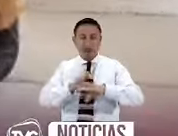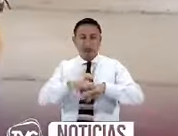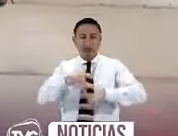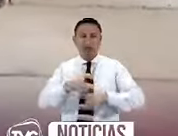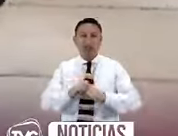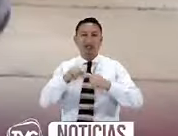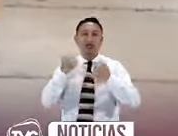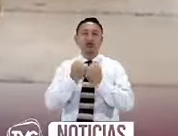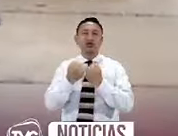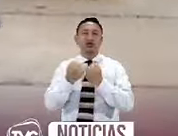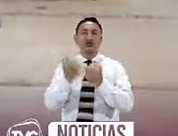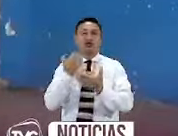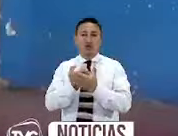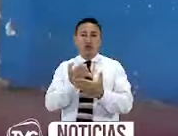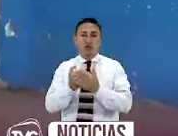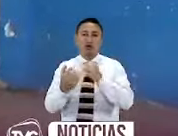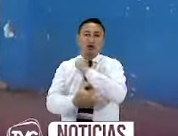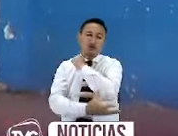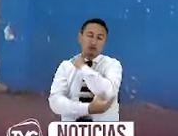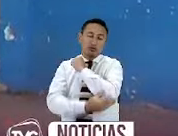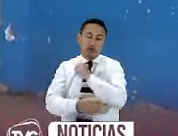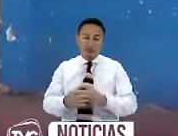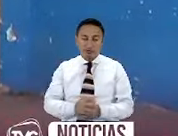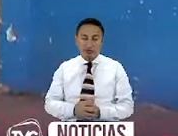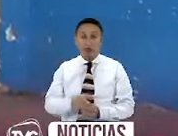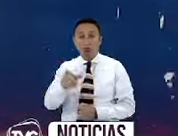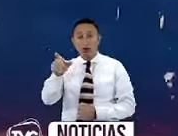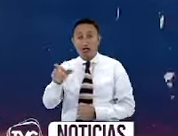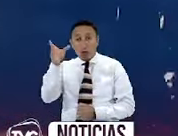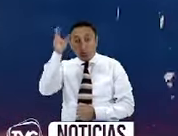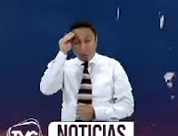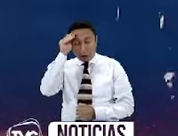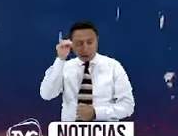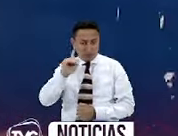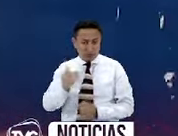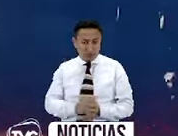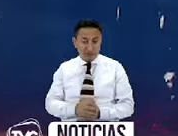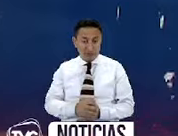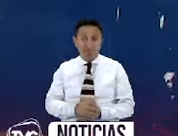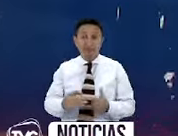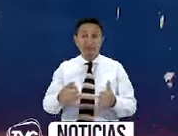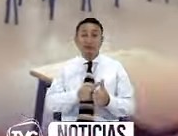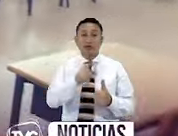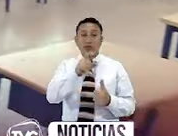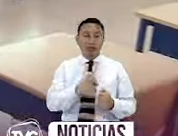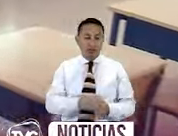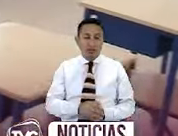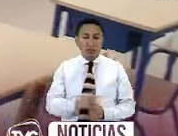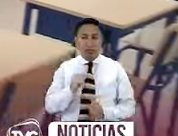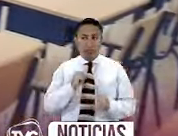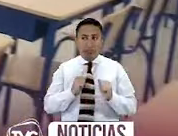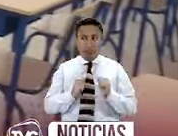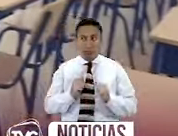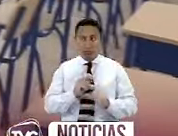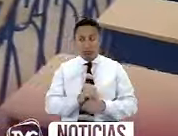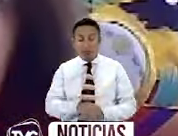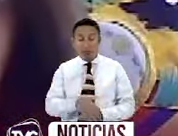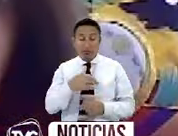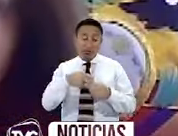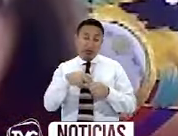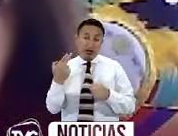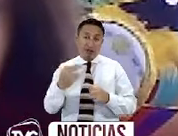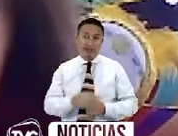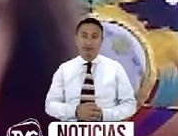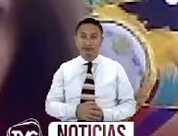socioeconómicos y no necesariamente con la capacidad del estudiante, además de generar desmotivación, baja autoestima y deserción escolar. El hecho